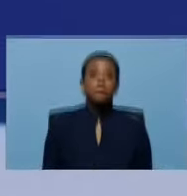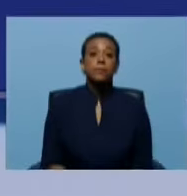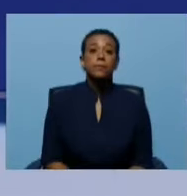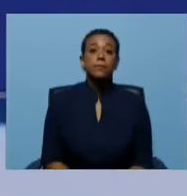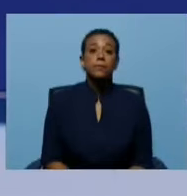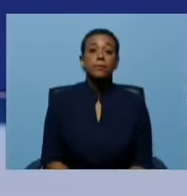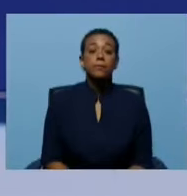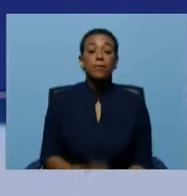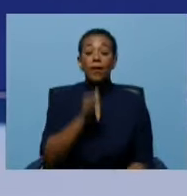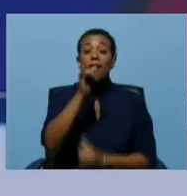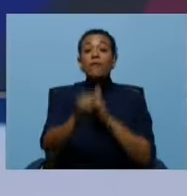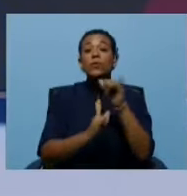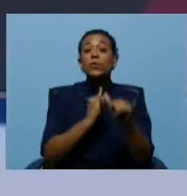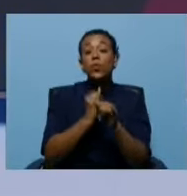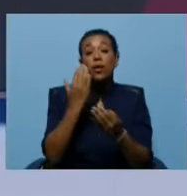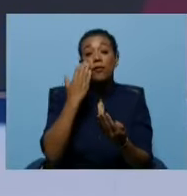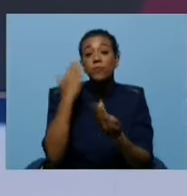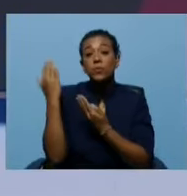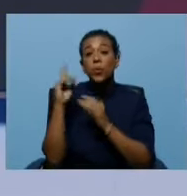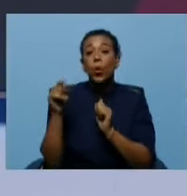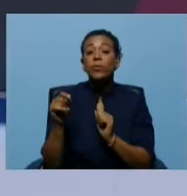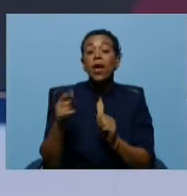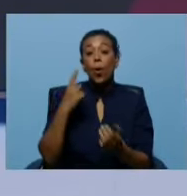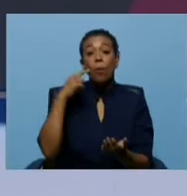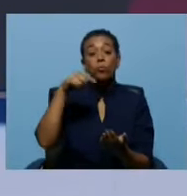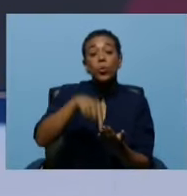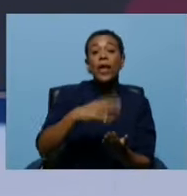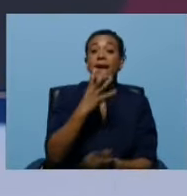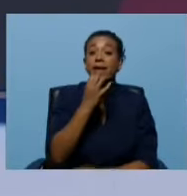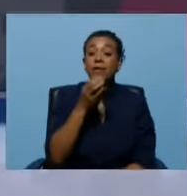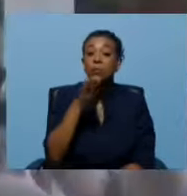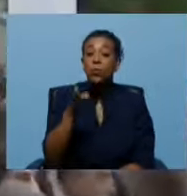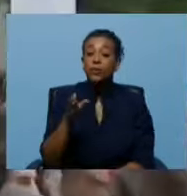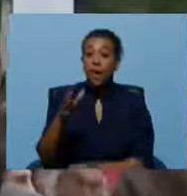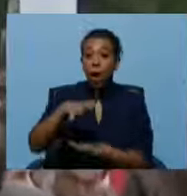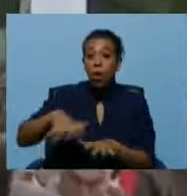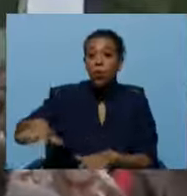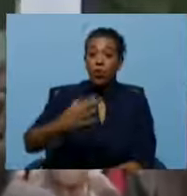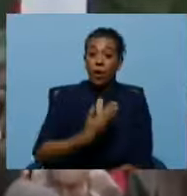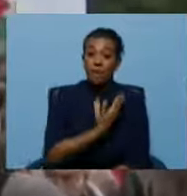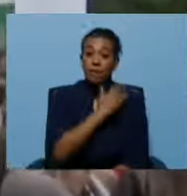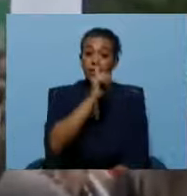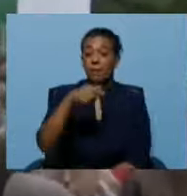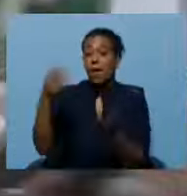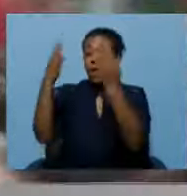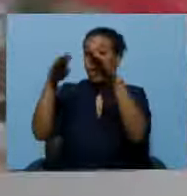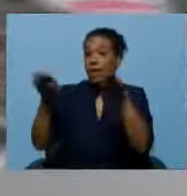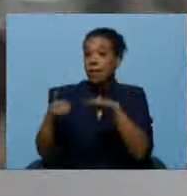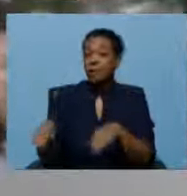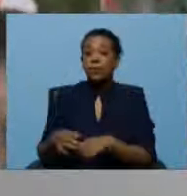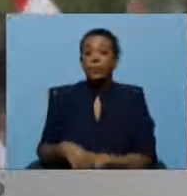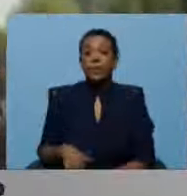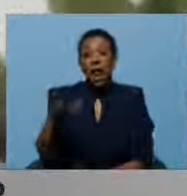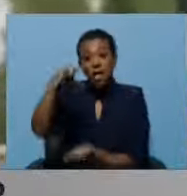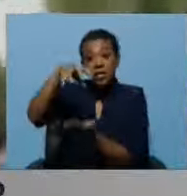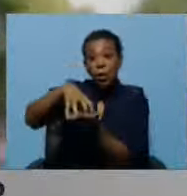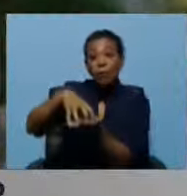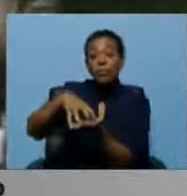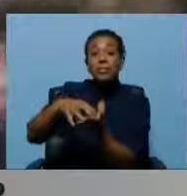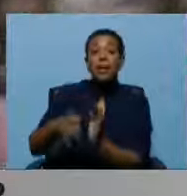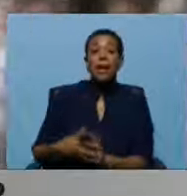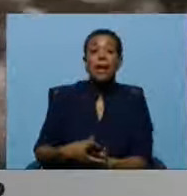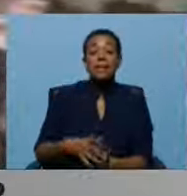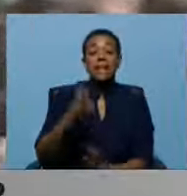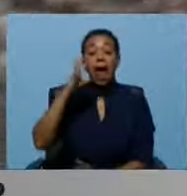del genocidio que mantiene el régimen de Israel en los pueblos de la Franja de Gaza y el Líbano. En la ciudad de Berlín, capital